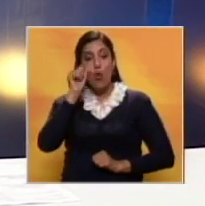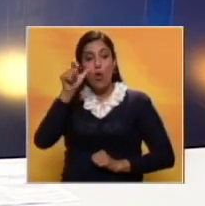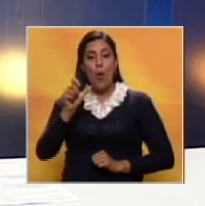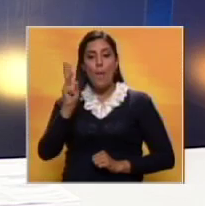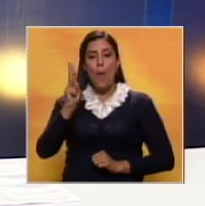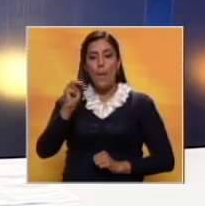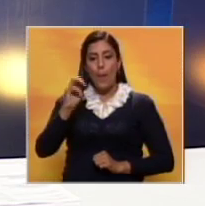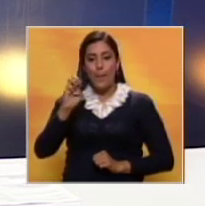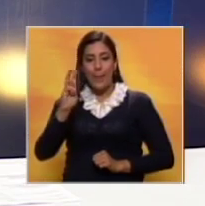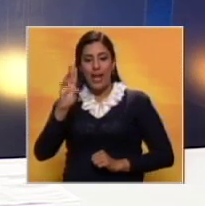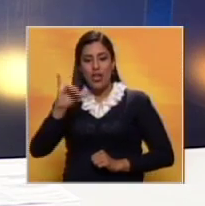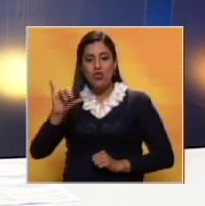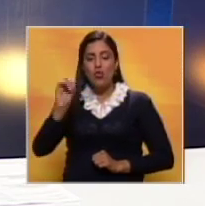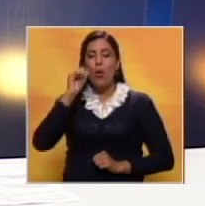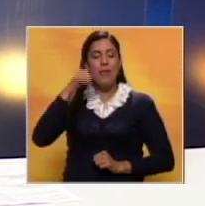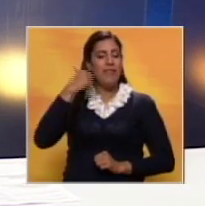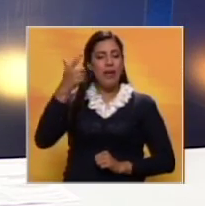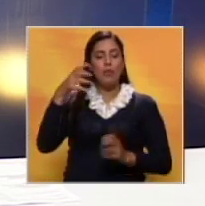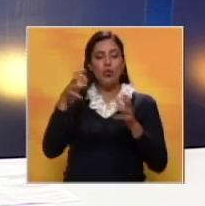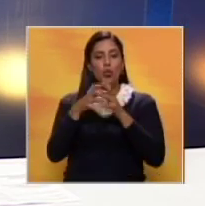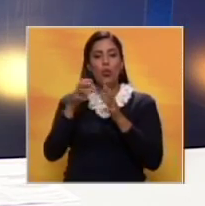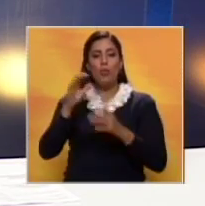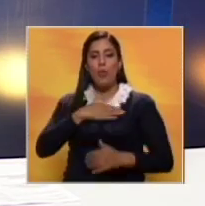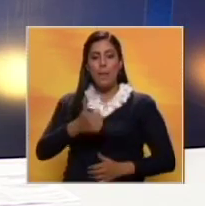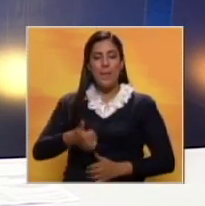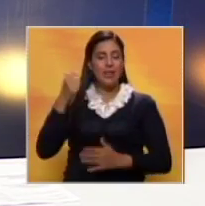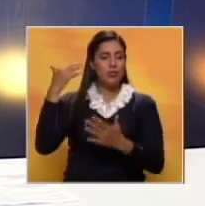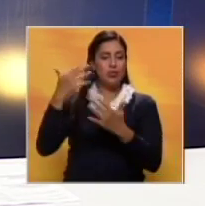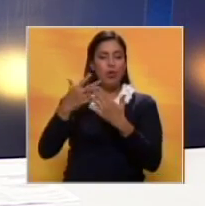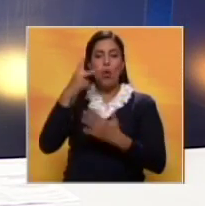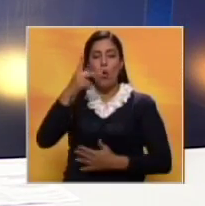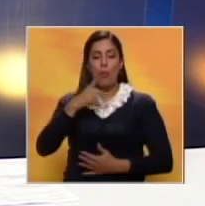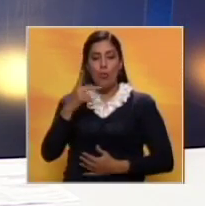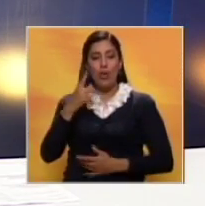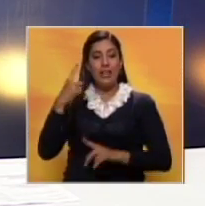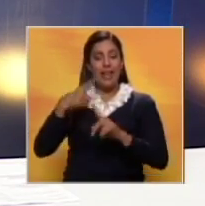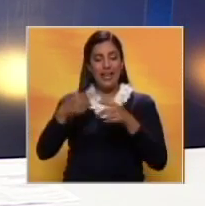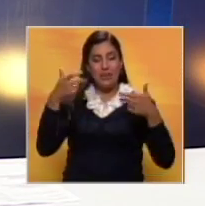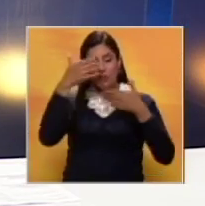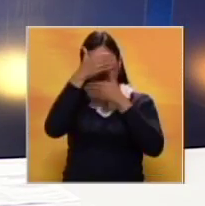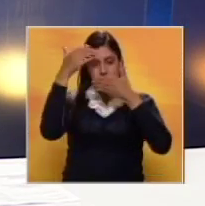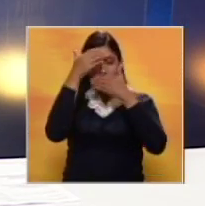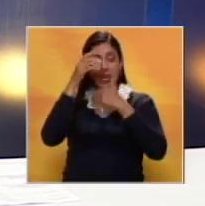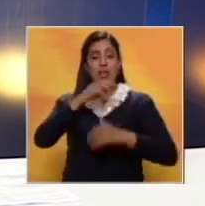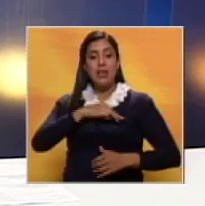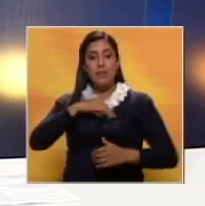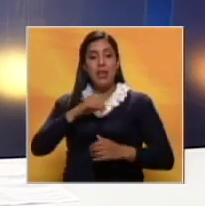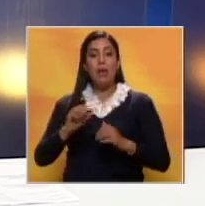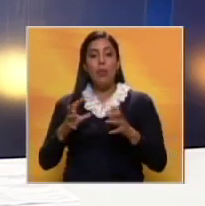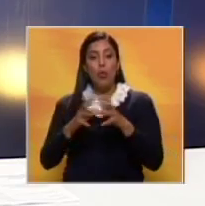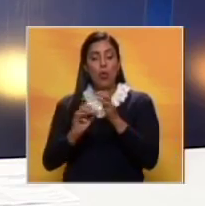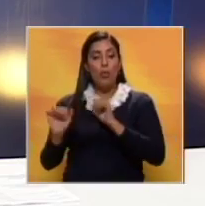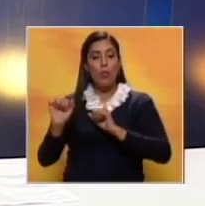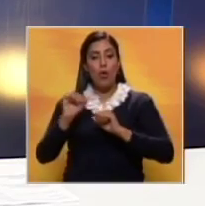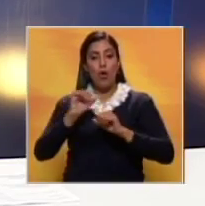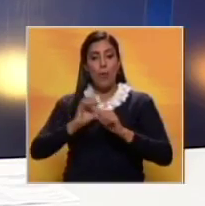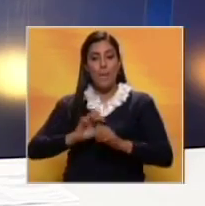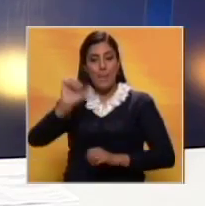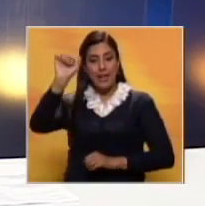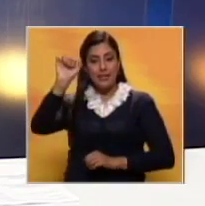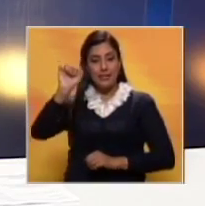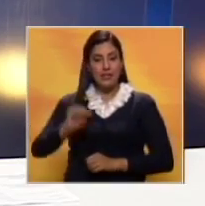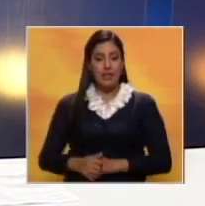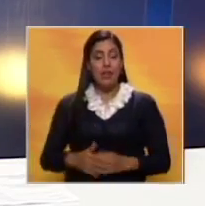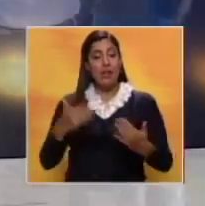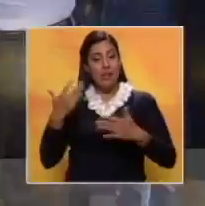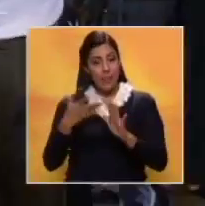edad Pompeyo Márquez, reconocido dirigente político de amplia trayectoria, ex guerrillero y miembro fundador del partido Movimiento al Socialismo